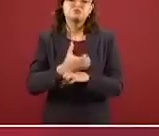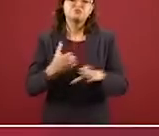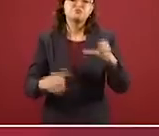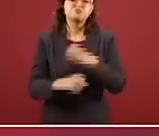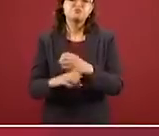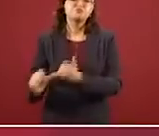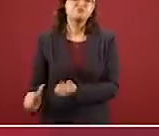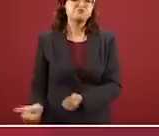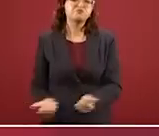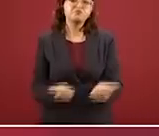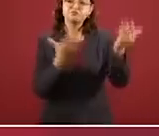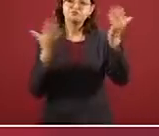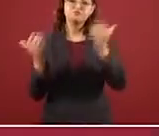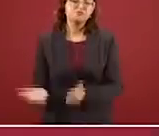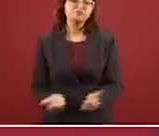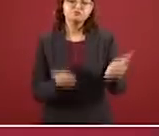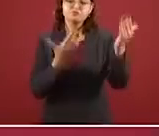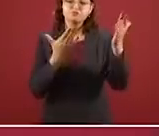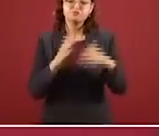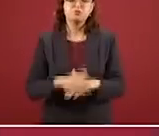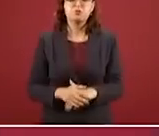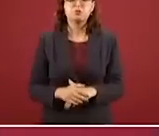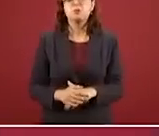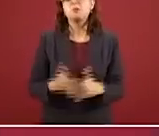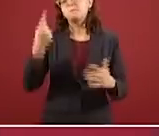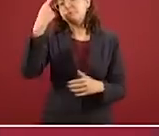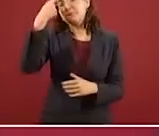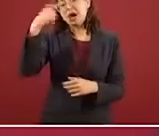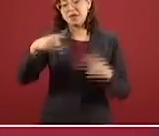ya los de pasajeros, pues solo el Chepe,